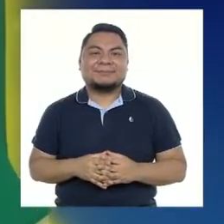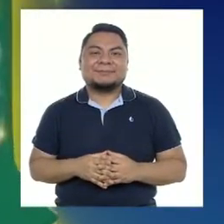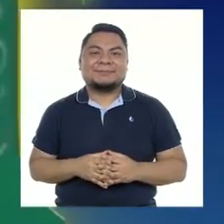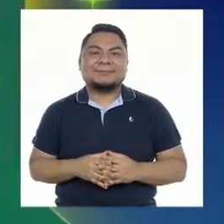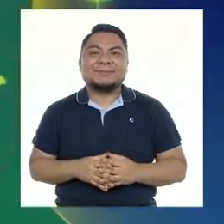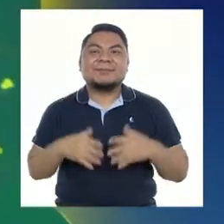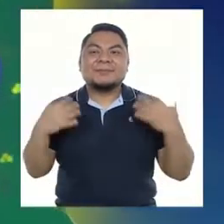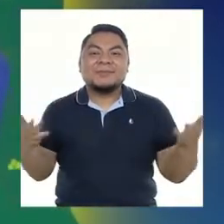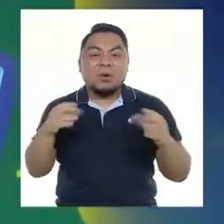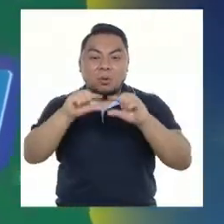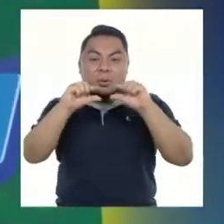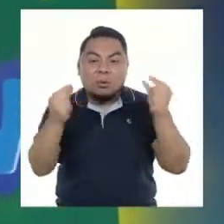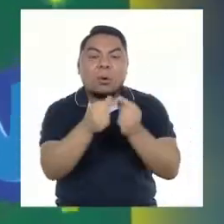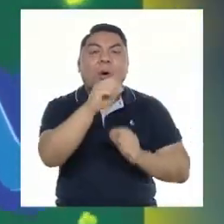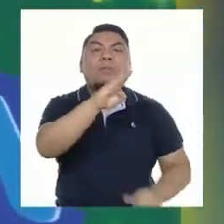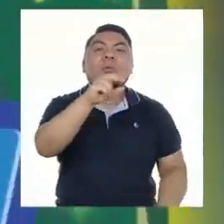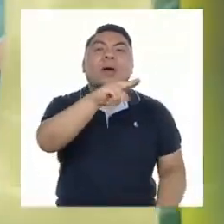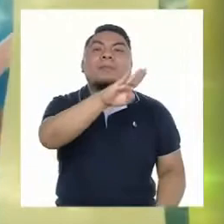¡La banda Boom Bam